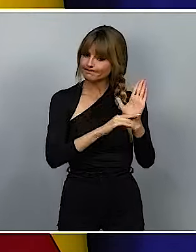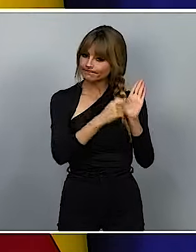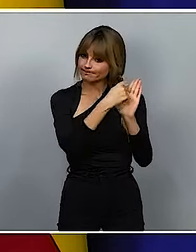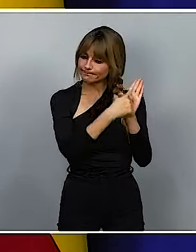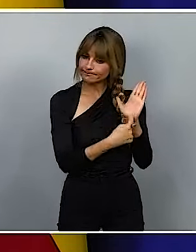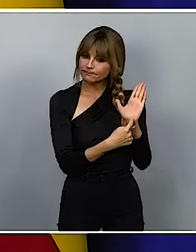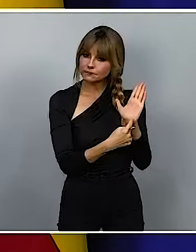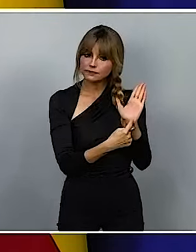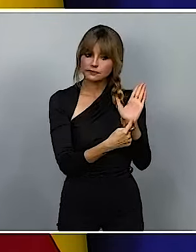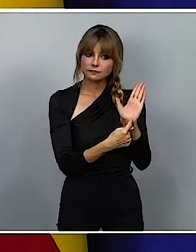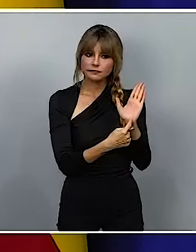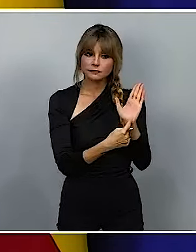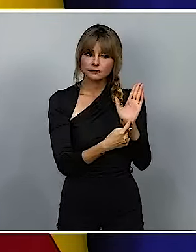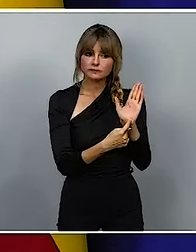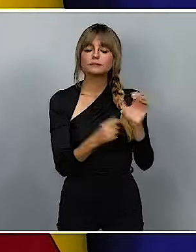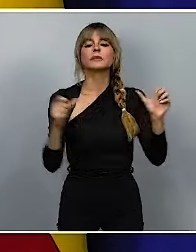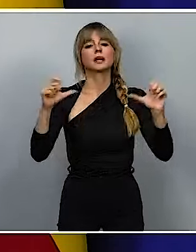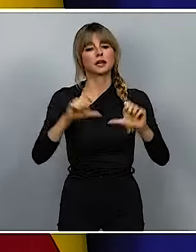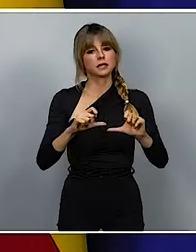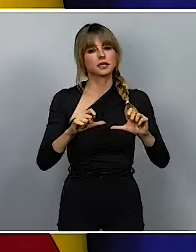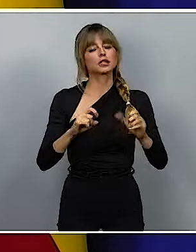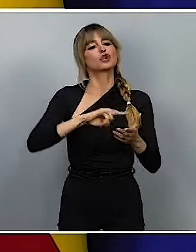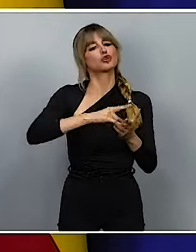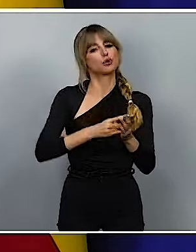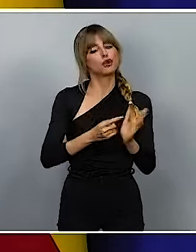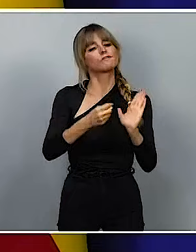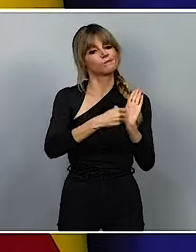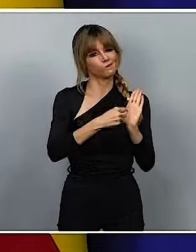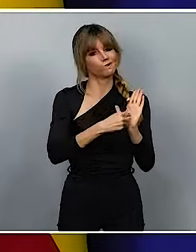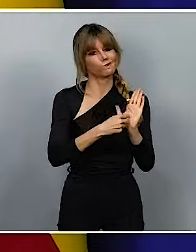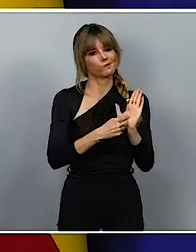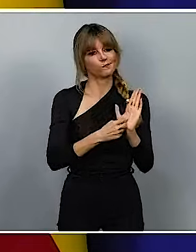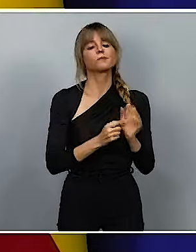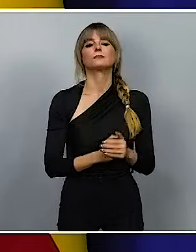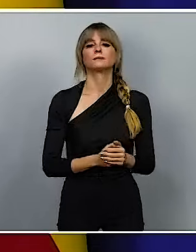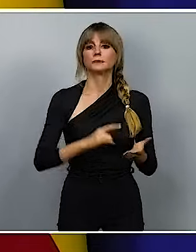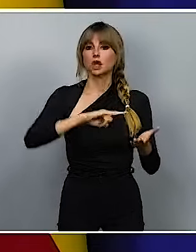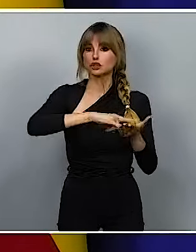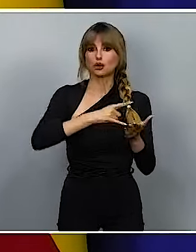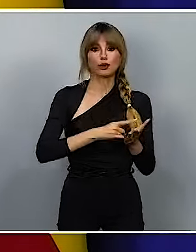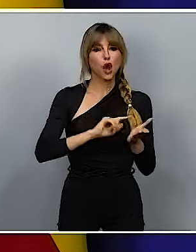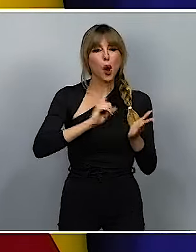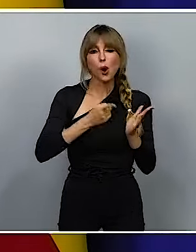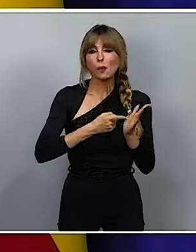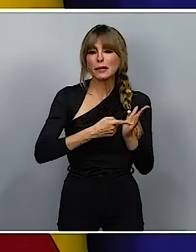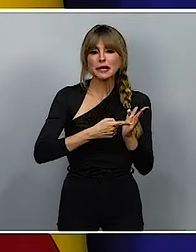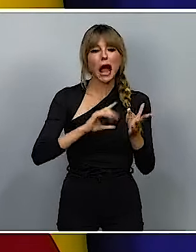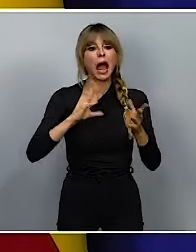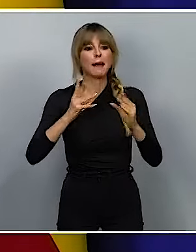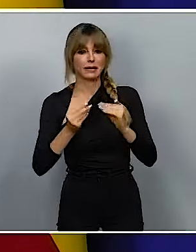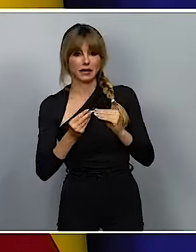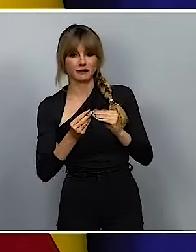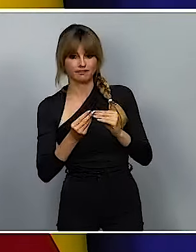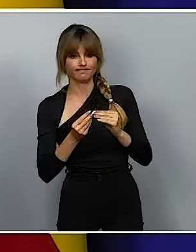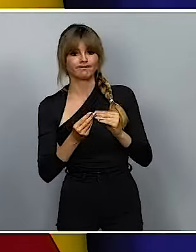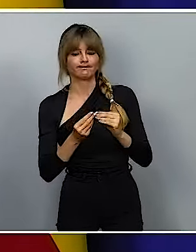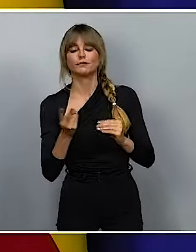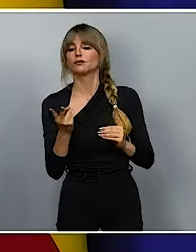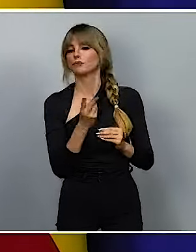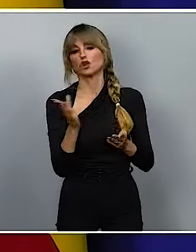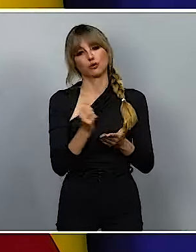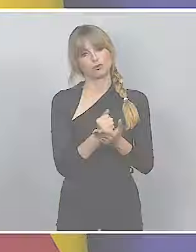necesarios para resolver esta crisis por eso la resolución debe ser aplicada íntegramente por las partes para poner